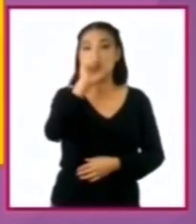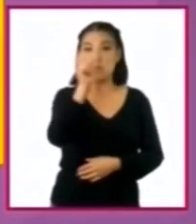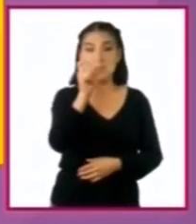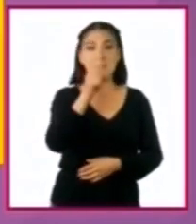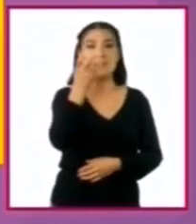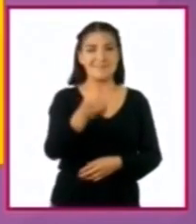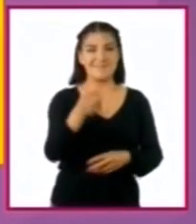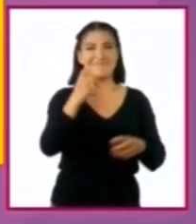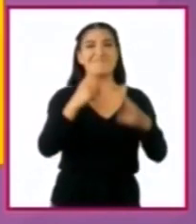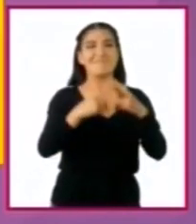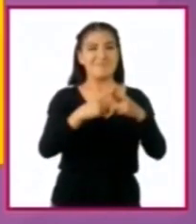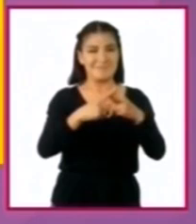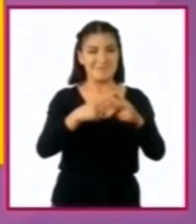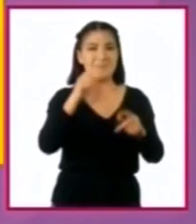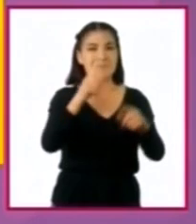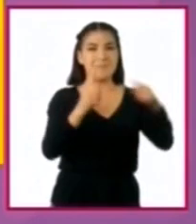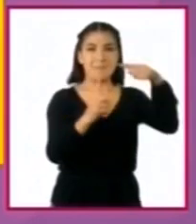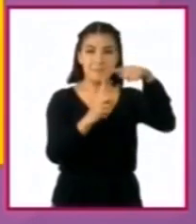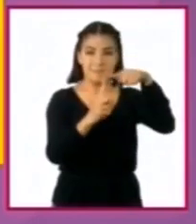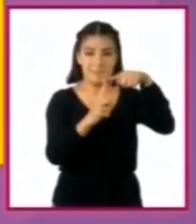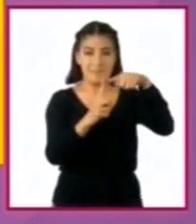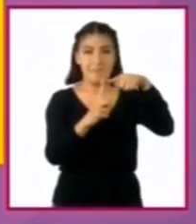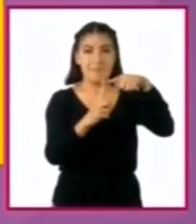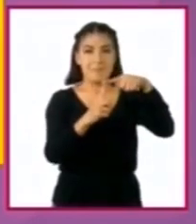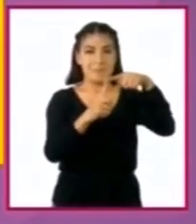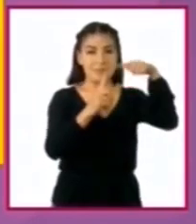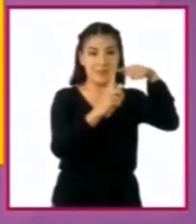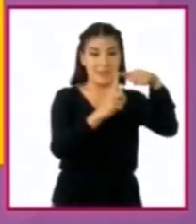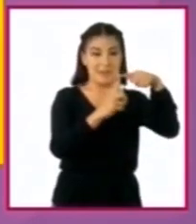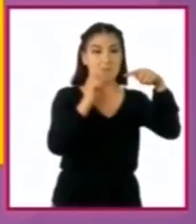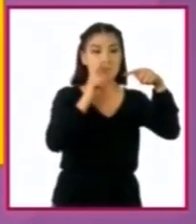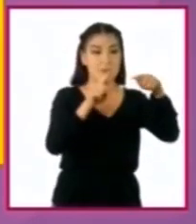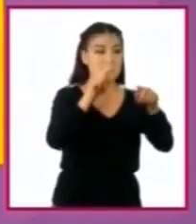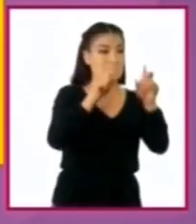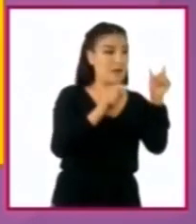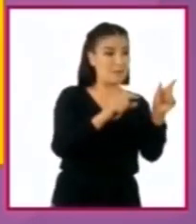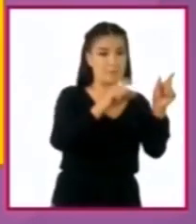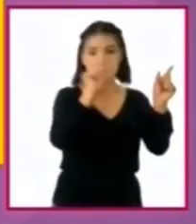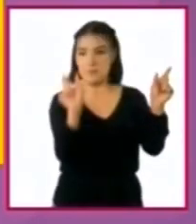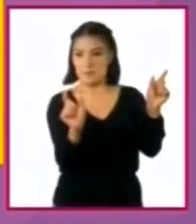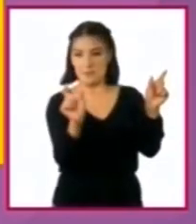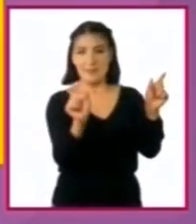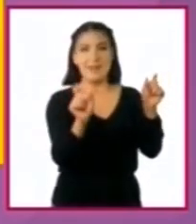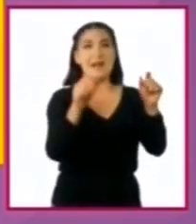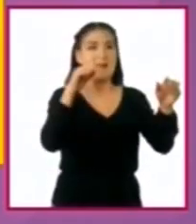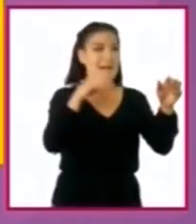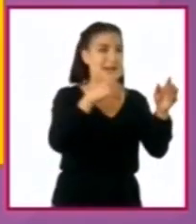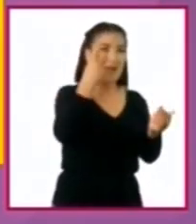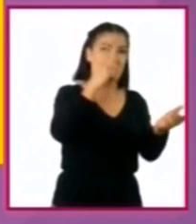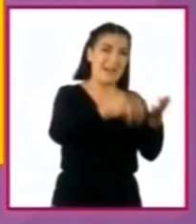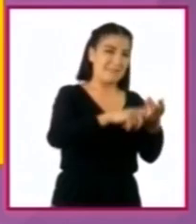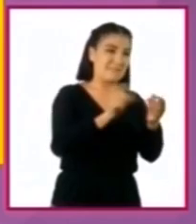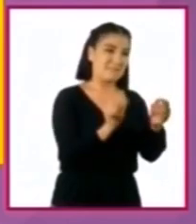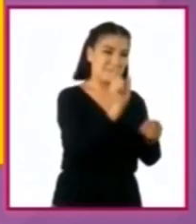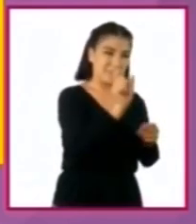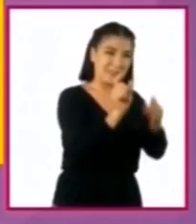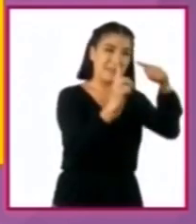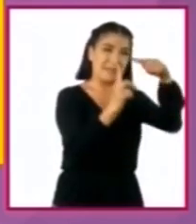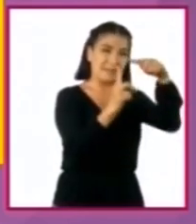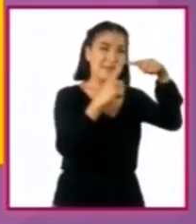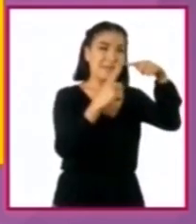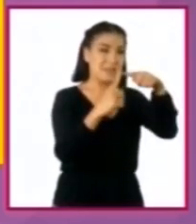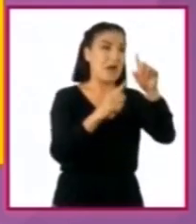el divisor como el dividendo son números decimales, se recurre al punto decimal de ambos a la